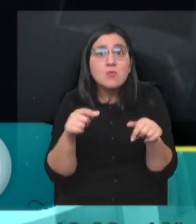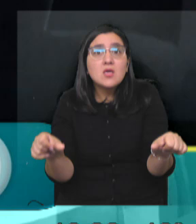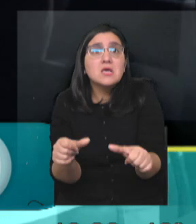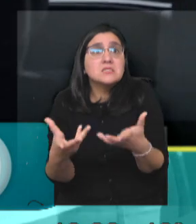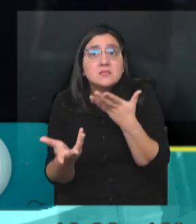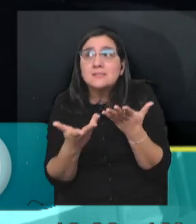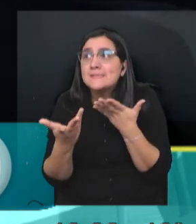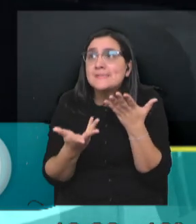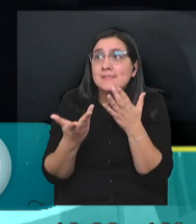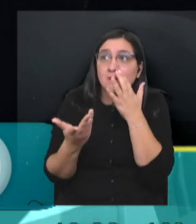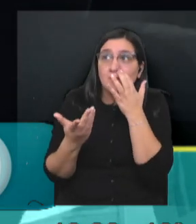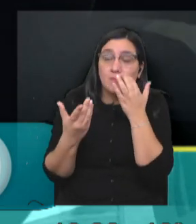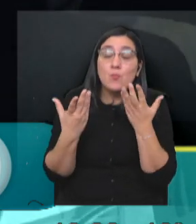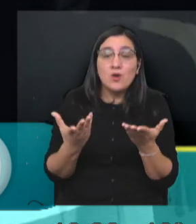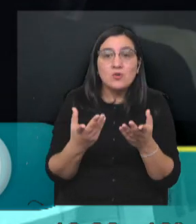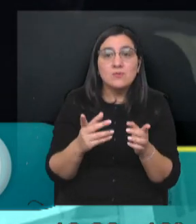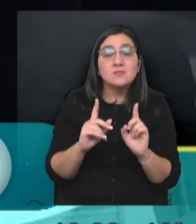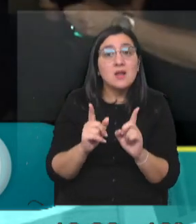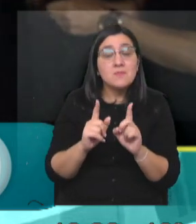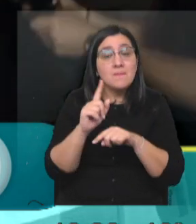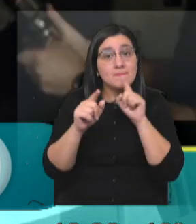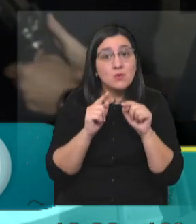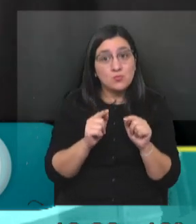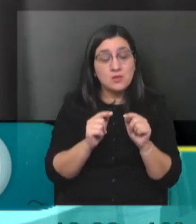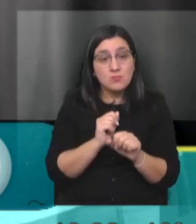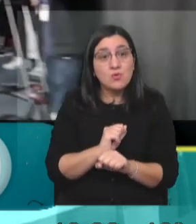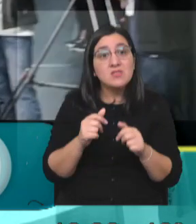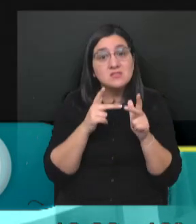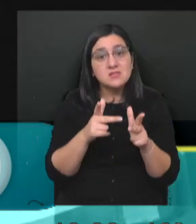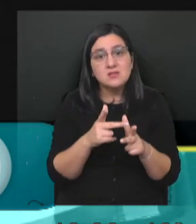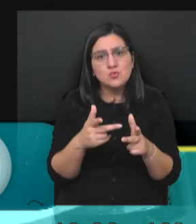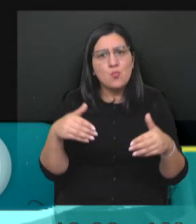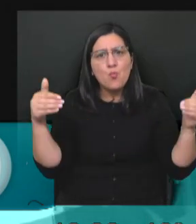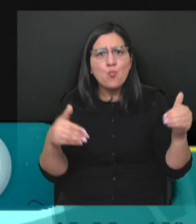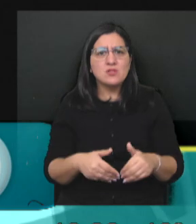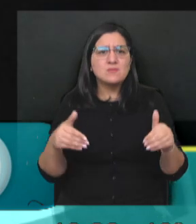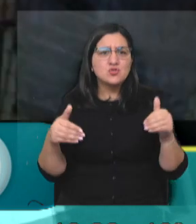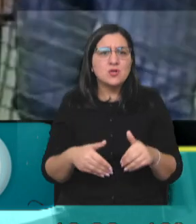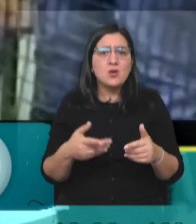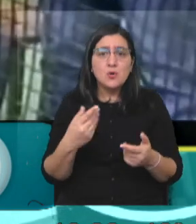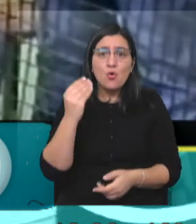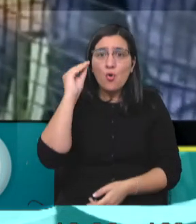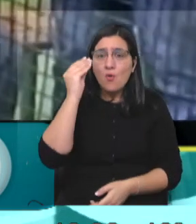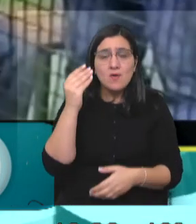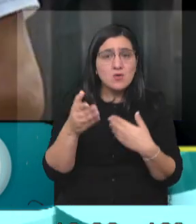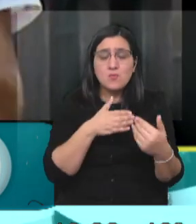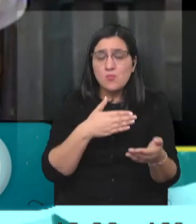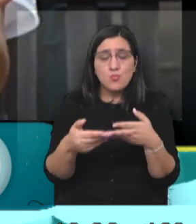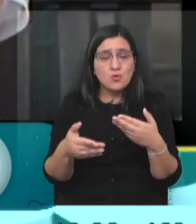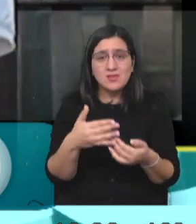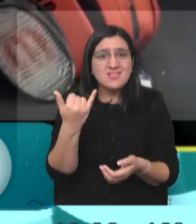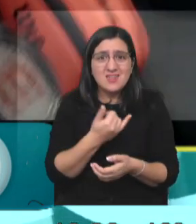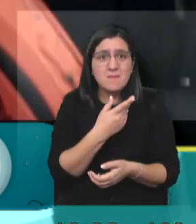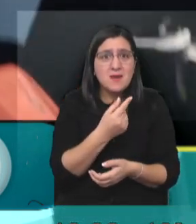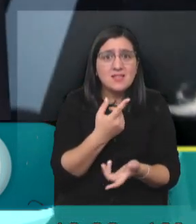Bueno, Federer se hace la misma pregunta. Alguien podrá decir, bueno, pero es un multimillonario. No importa. Sí, pero fue joven. No importa cuando